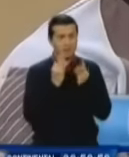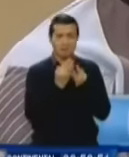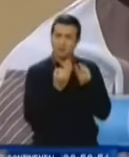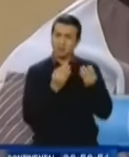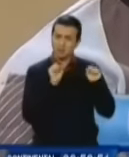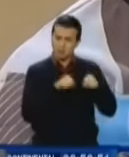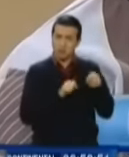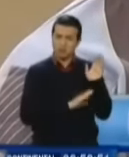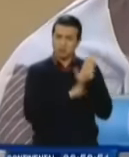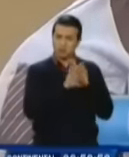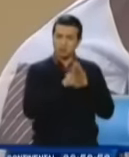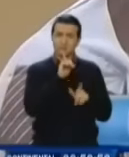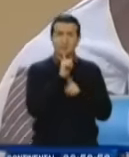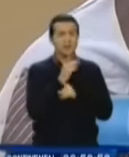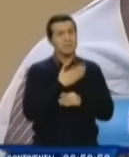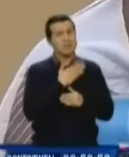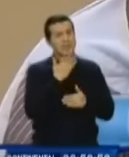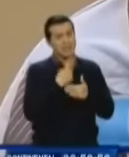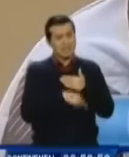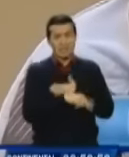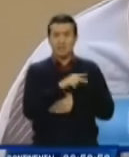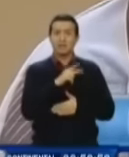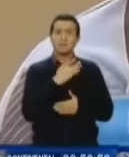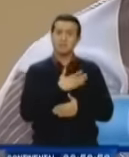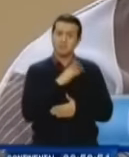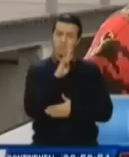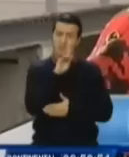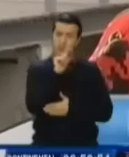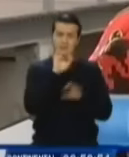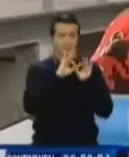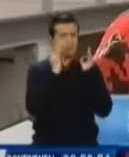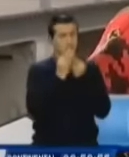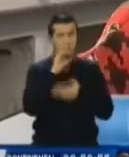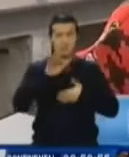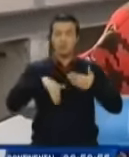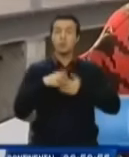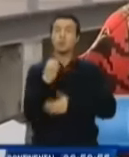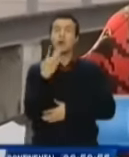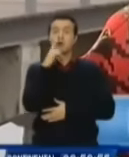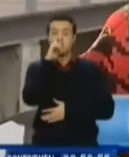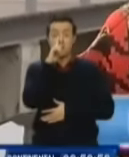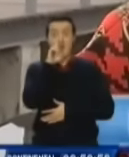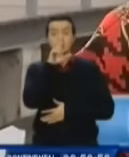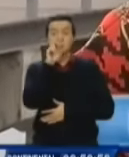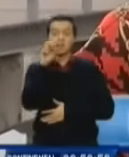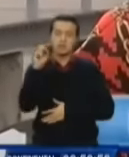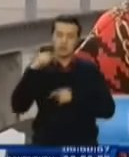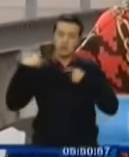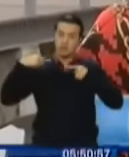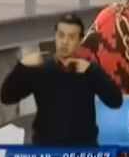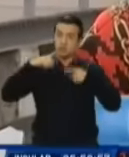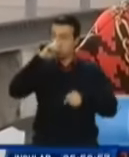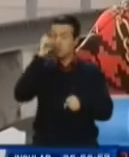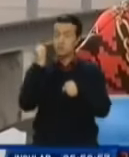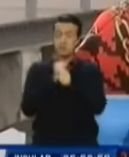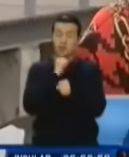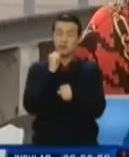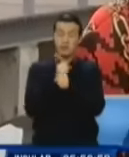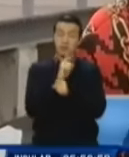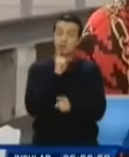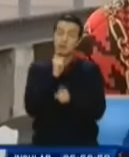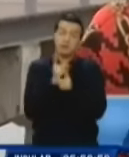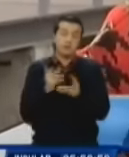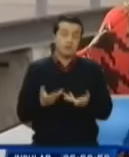familia, a mi niña, a mi esposa, a toda mi familia. 300 obreros diarios aproximadamente, los cuales trabajaban